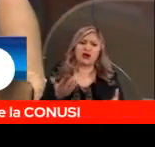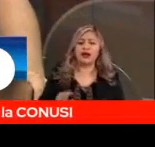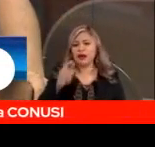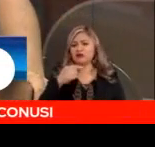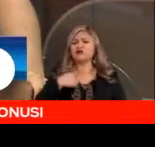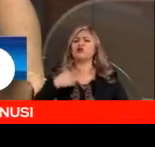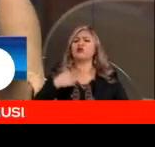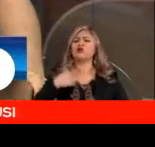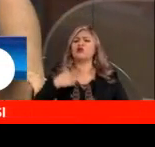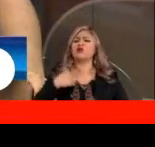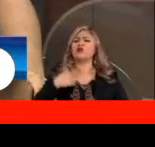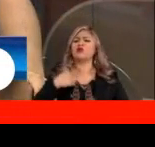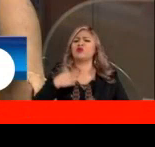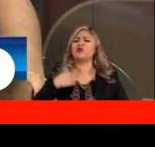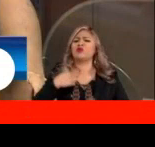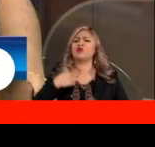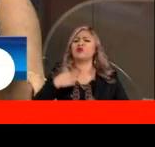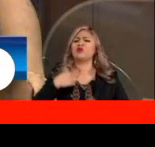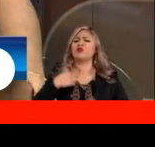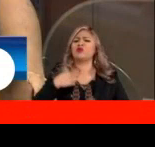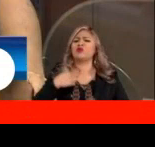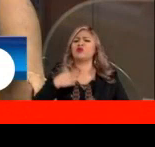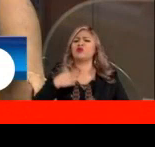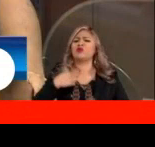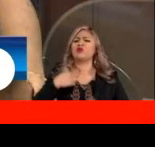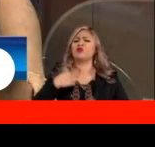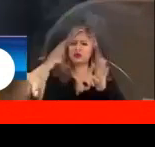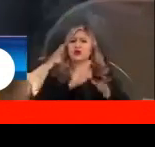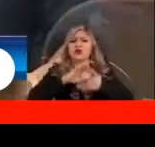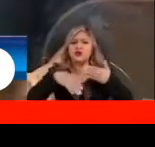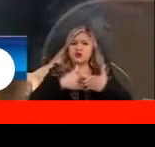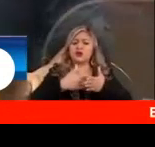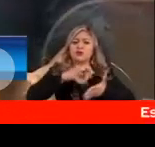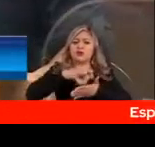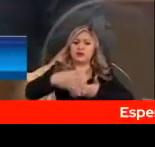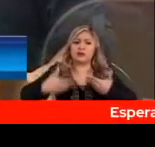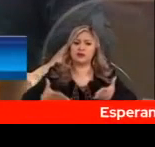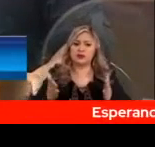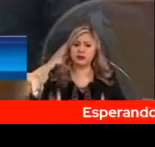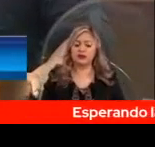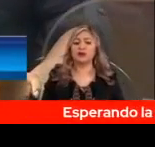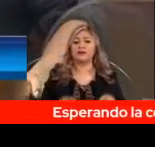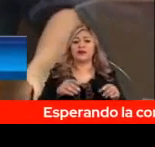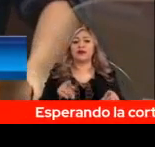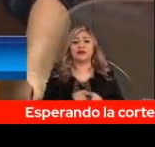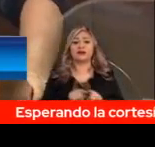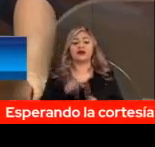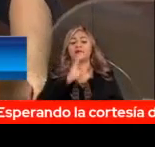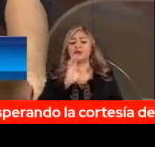pueblo. Otro tema que venimos a abordar es el tema de la reforma